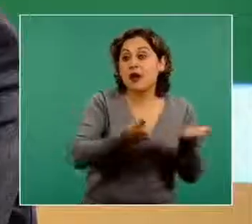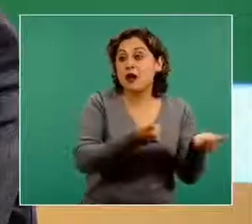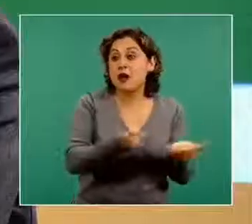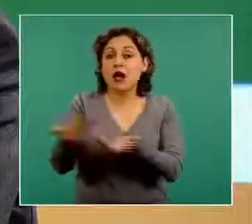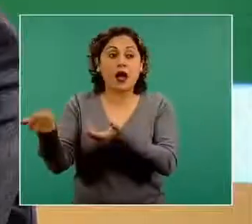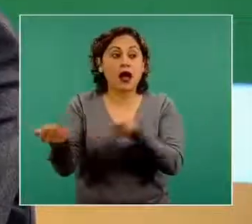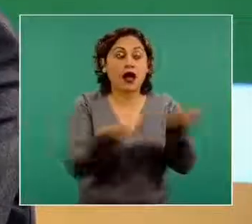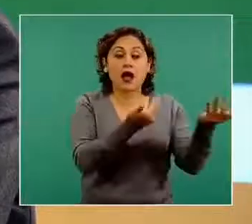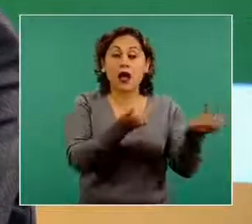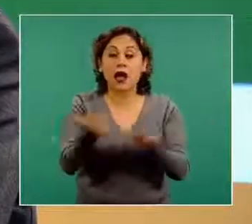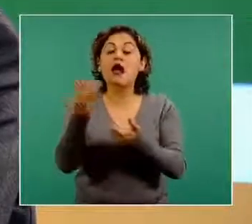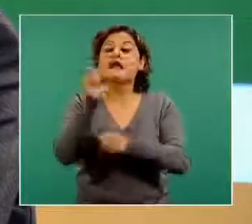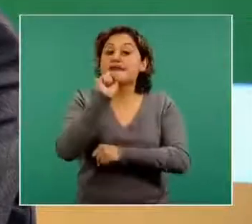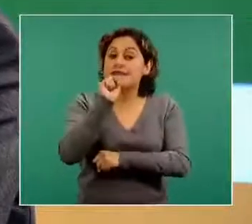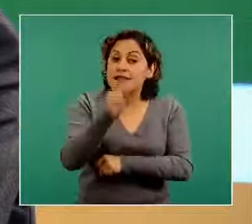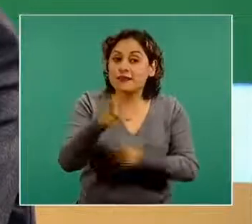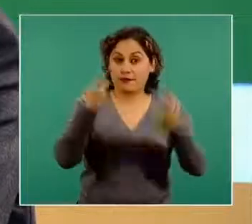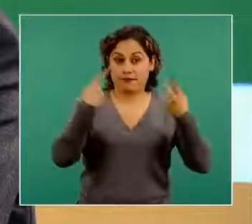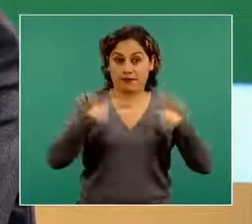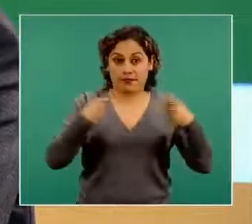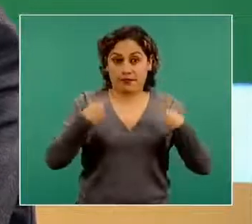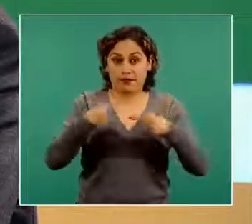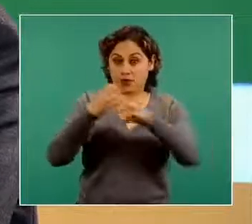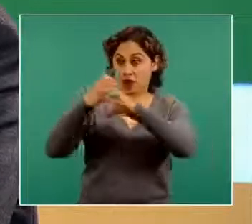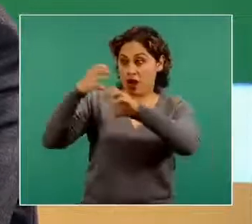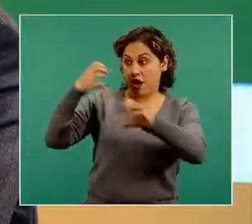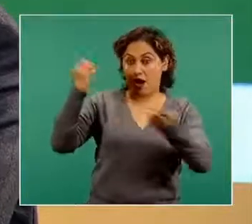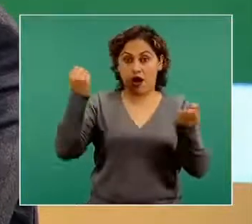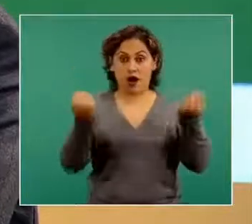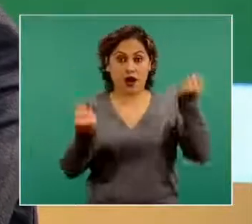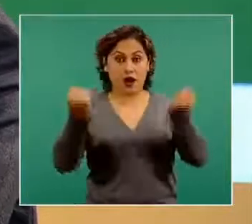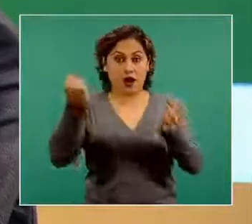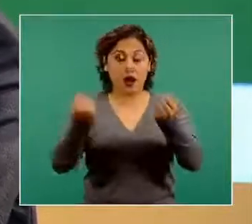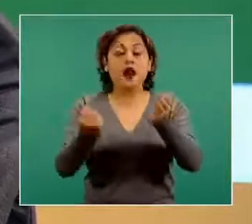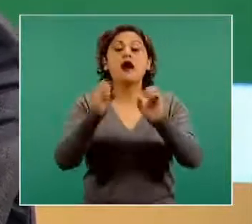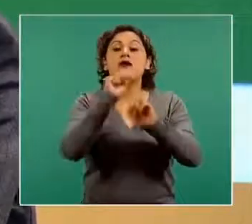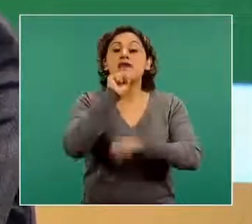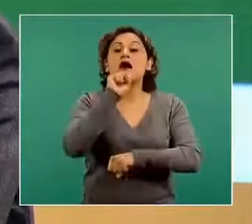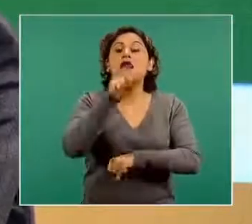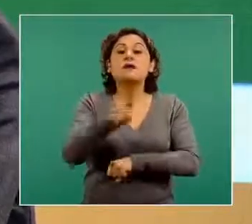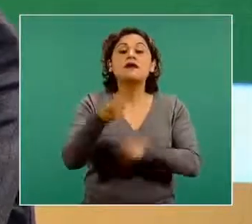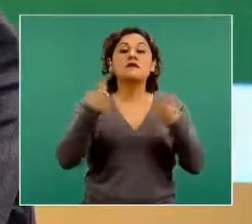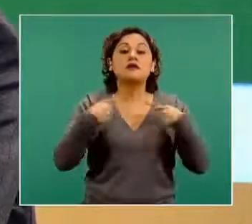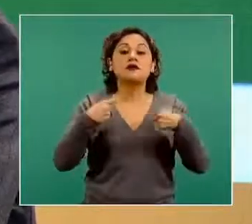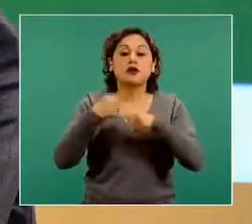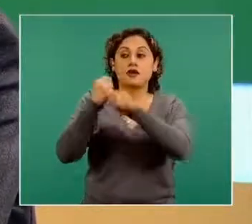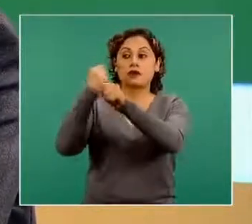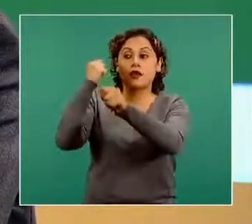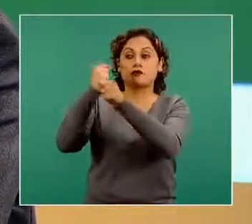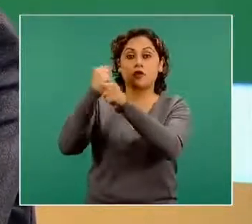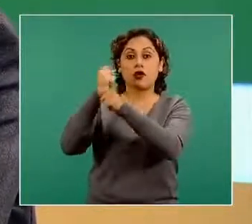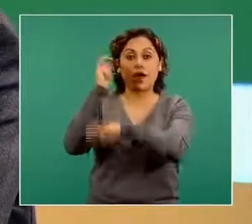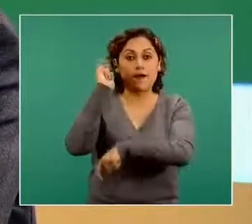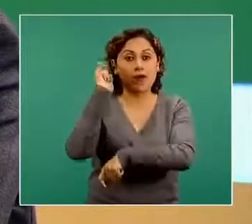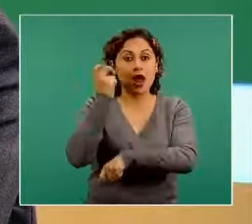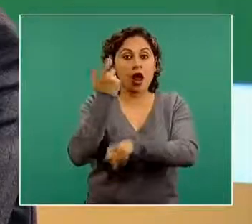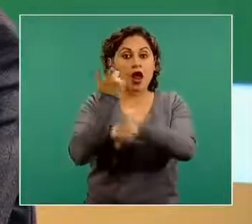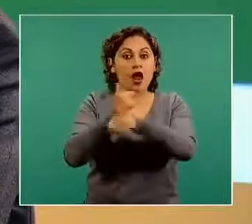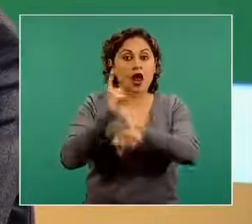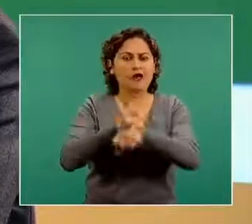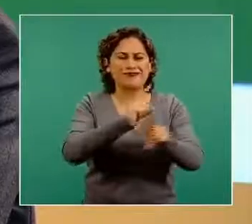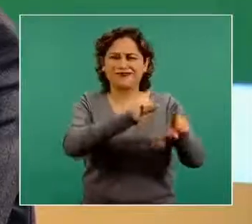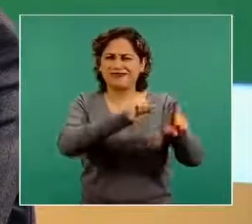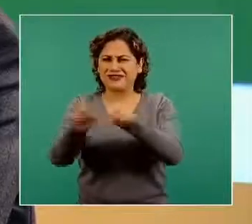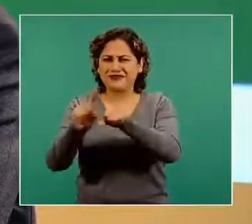los transportistas de transporte público. Hay muchas profesiones que implican un